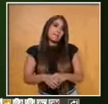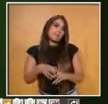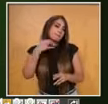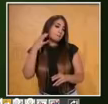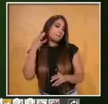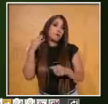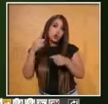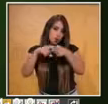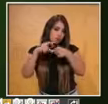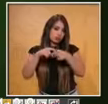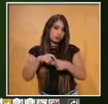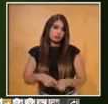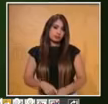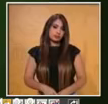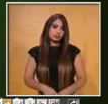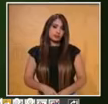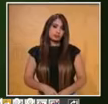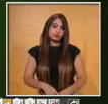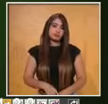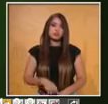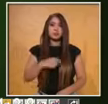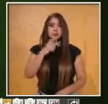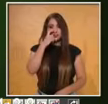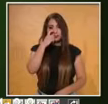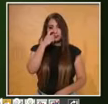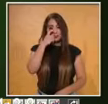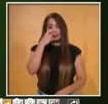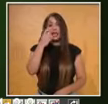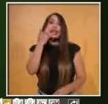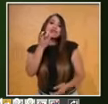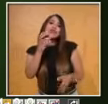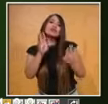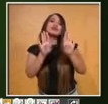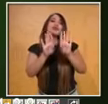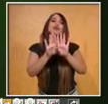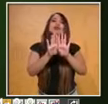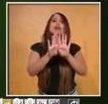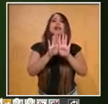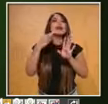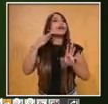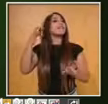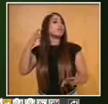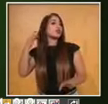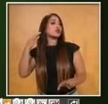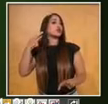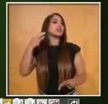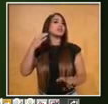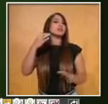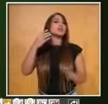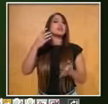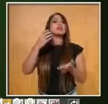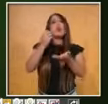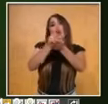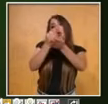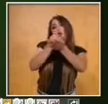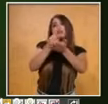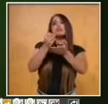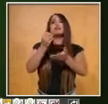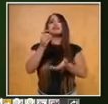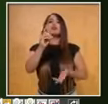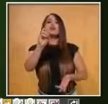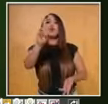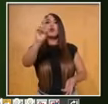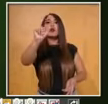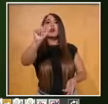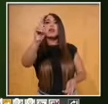Dorado, ¿verdad? Entonces, se refiere a que el cabello es dorado. Esa es una metáfora en donde yo utilizo algunas palabras